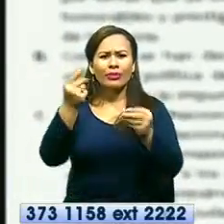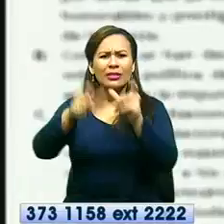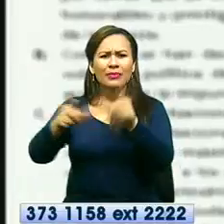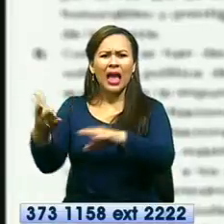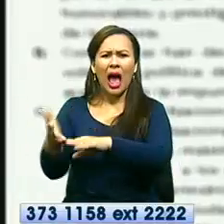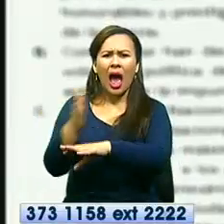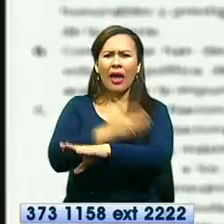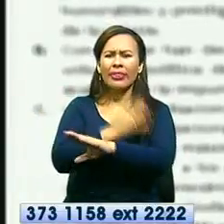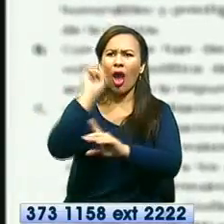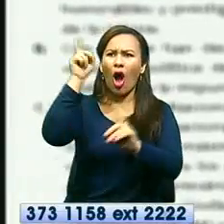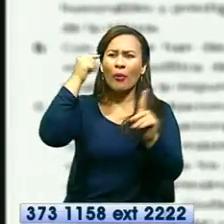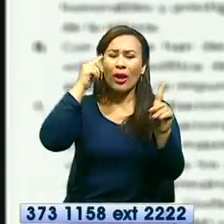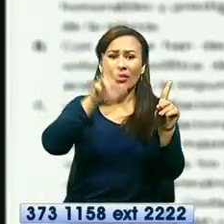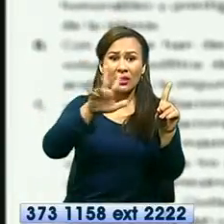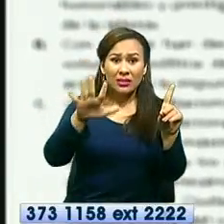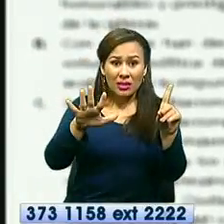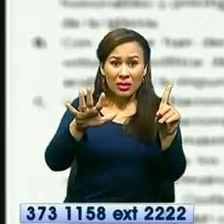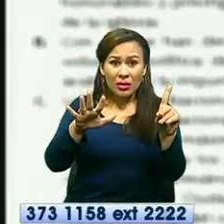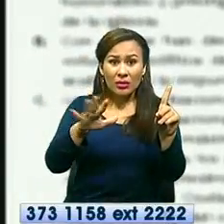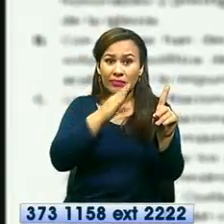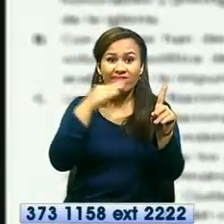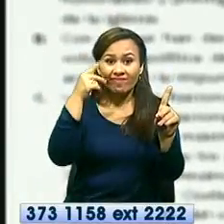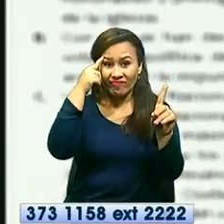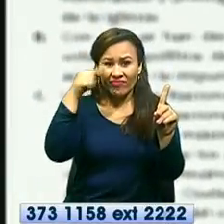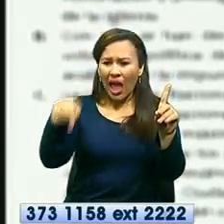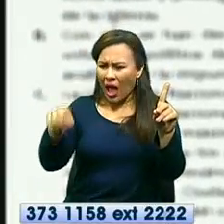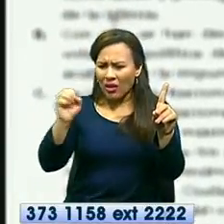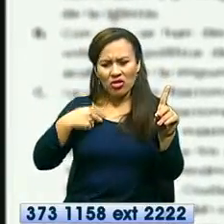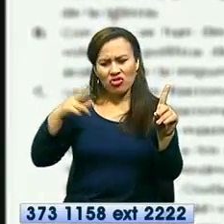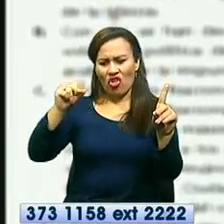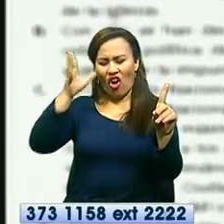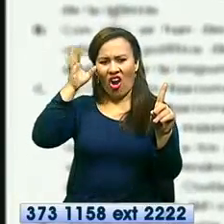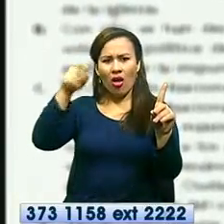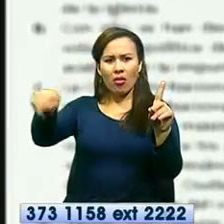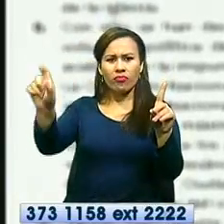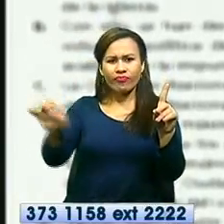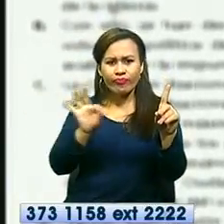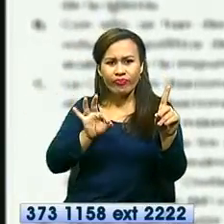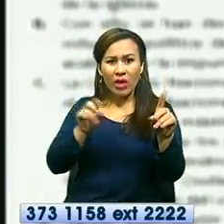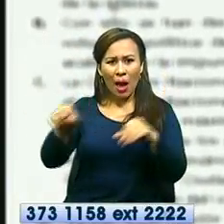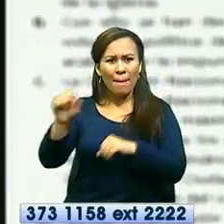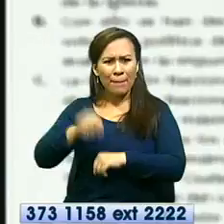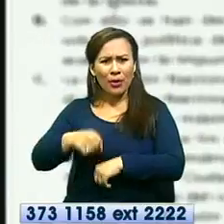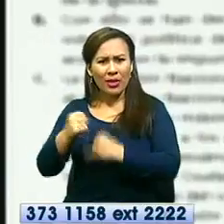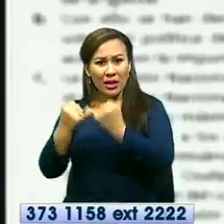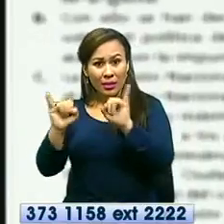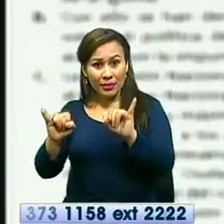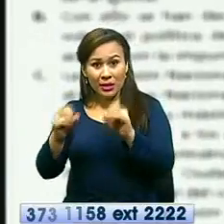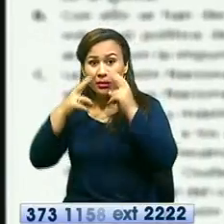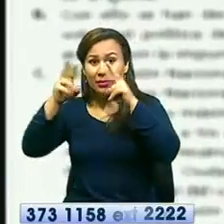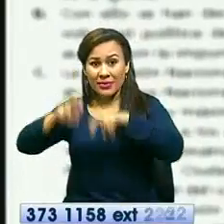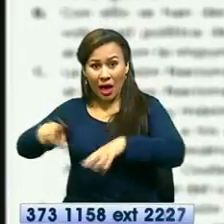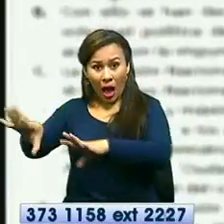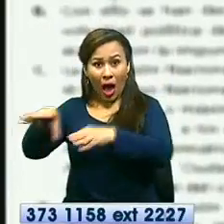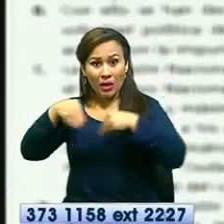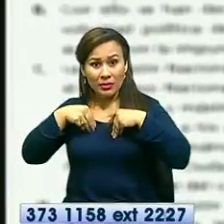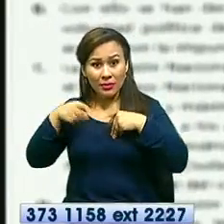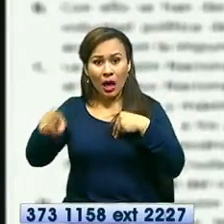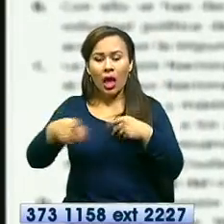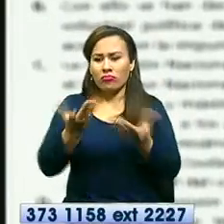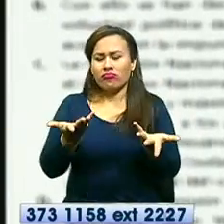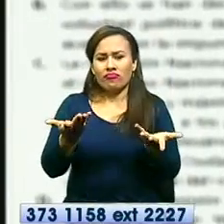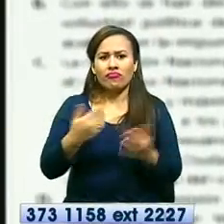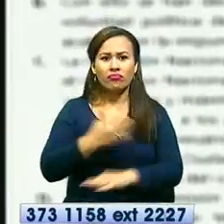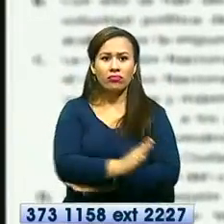anterior gobierno y que por lo tanto no gozan de la idoneidad ni autonomía para asumir una investigación imparcial y apegada a